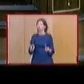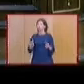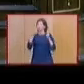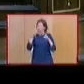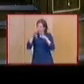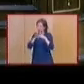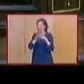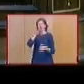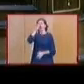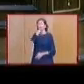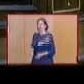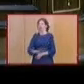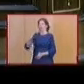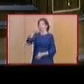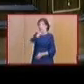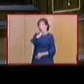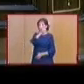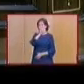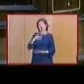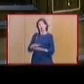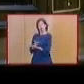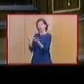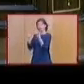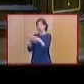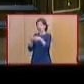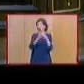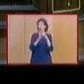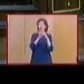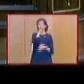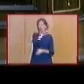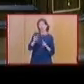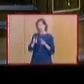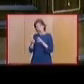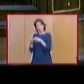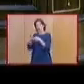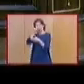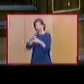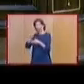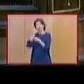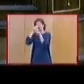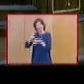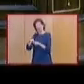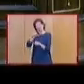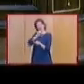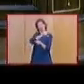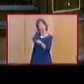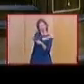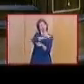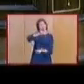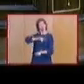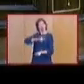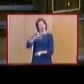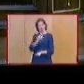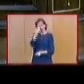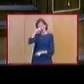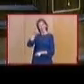confiamos que, igual que Coalición Canaria y Nueva Canaria, a lo largo de la historia de este Congreso ha tenido sentido de Estado en las políticas de Estado, y lo